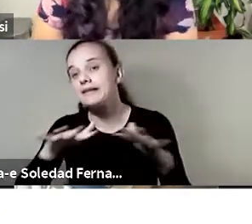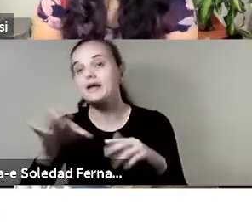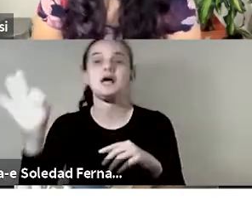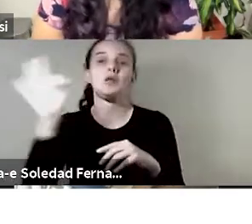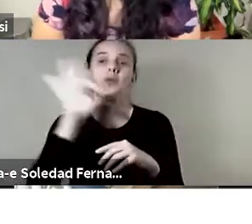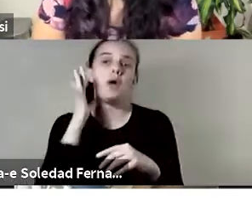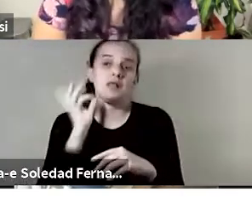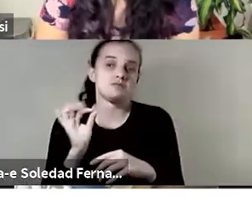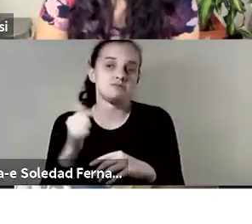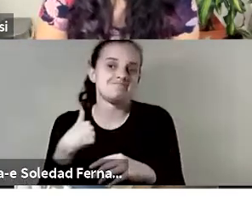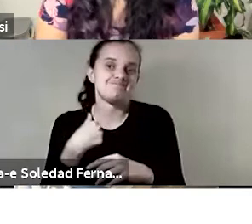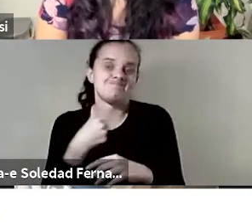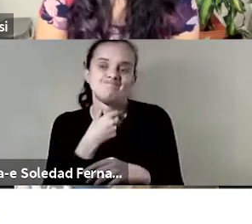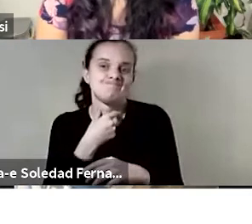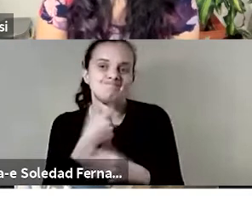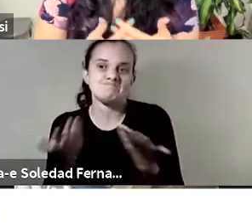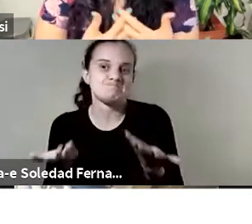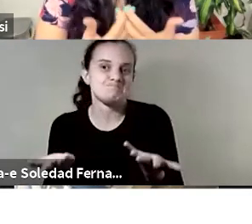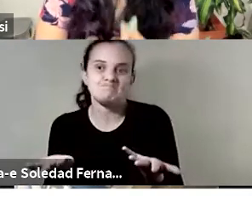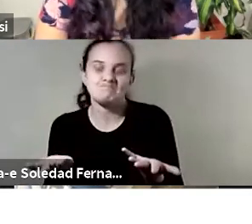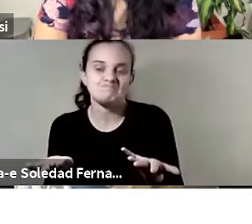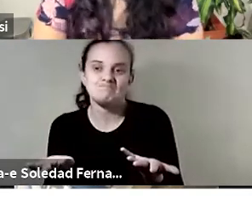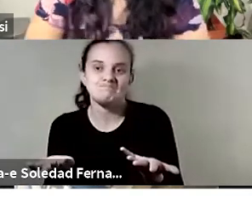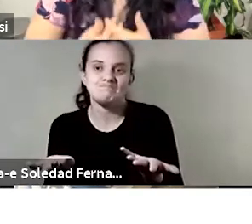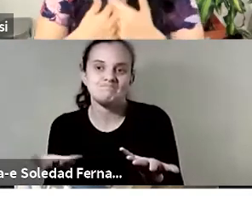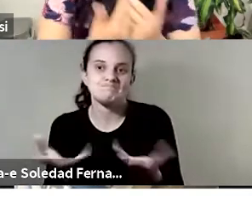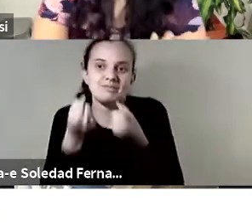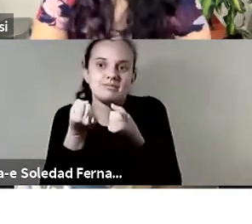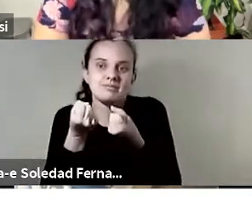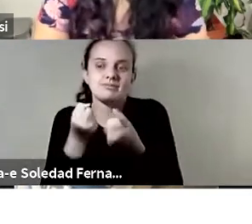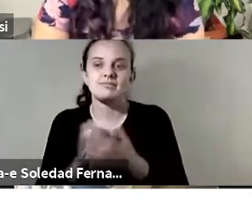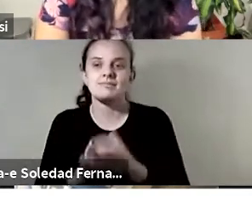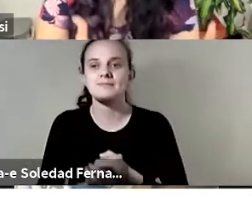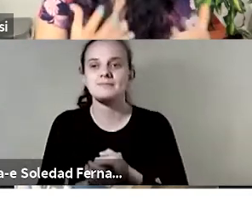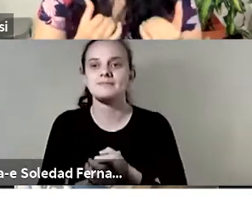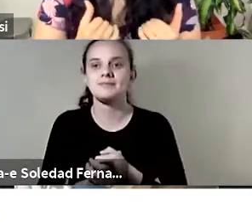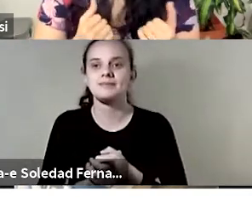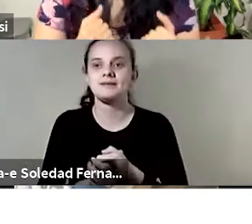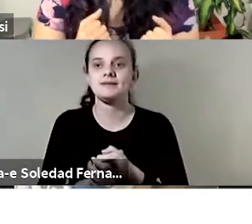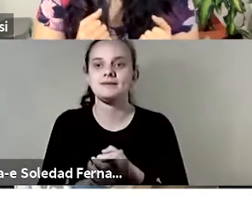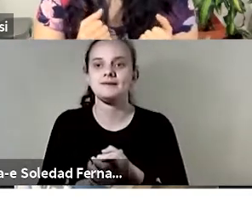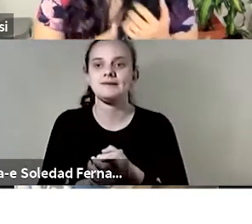facilidad para acceder a una actividad o a algo que yo quiero,